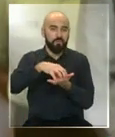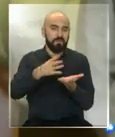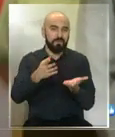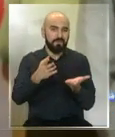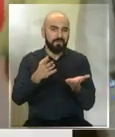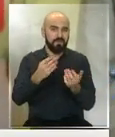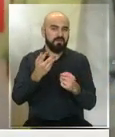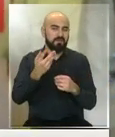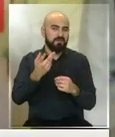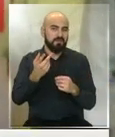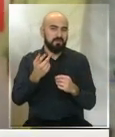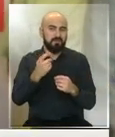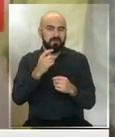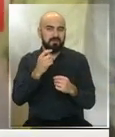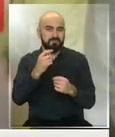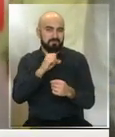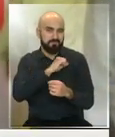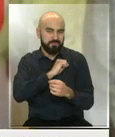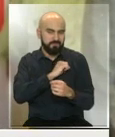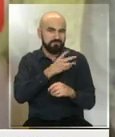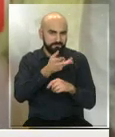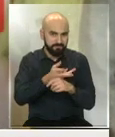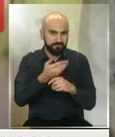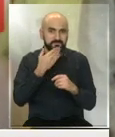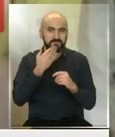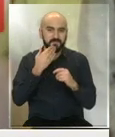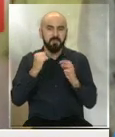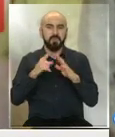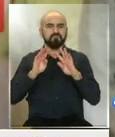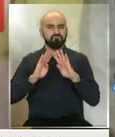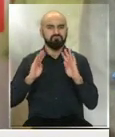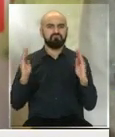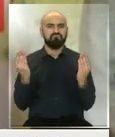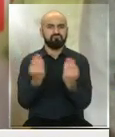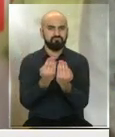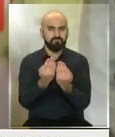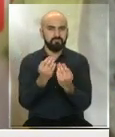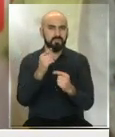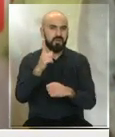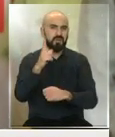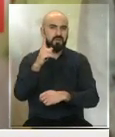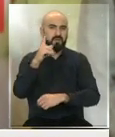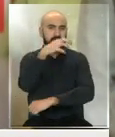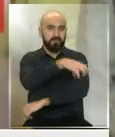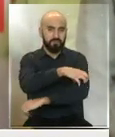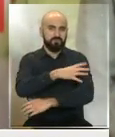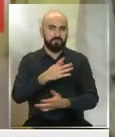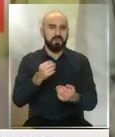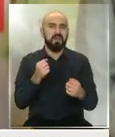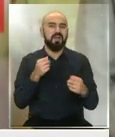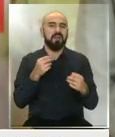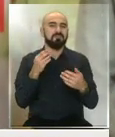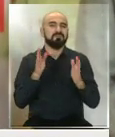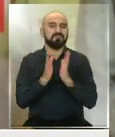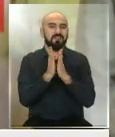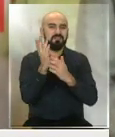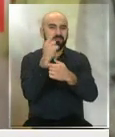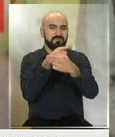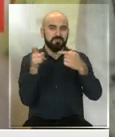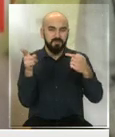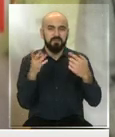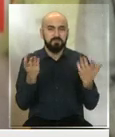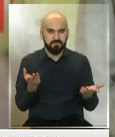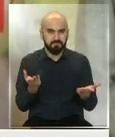disposición en la región metropolitana y el cordón sanitario que se ha dispuesto para esa región para el fin de Semana Santo. Así que nada más que un